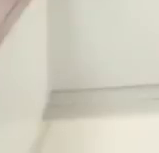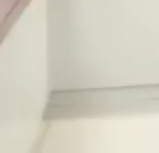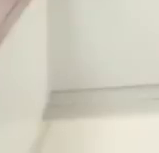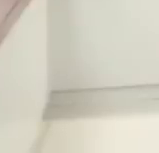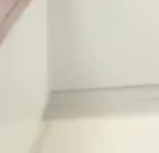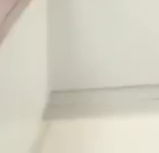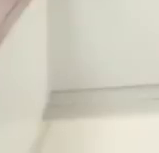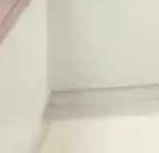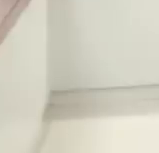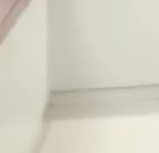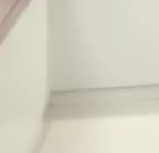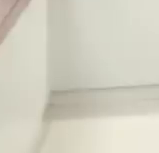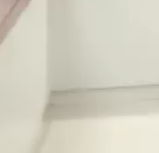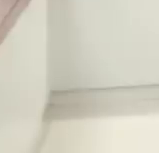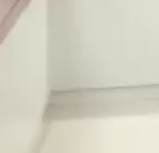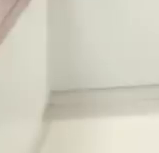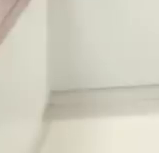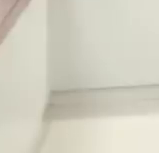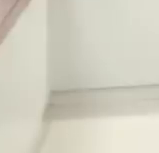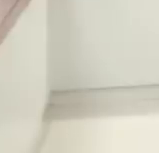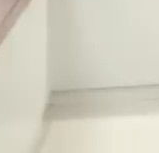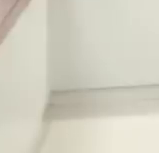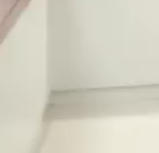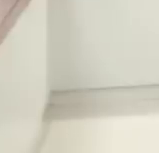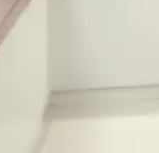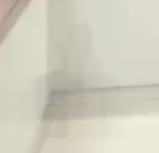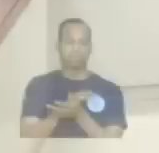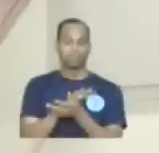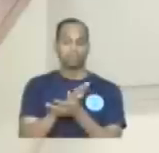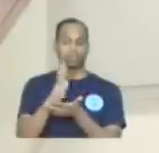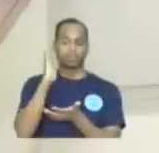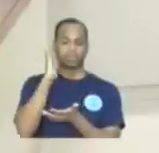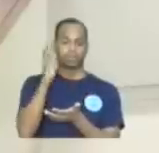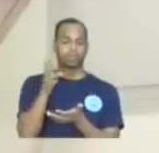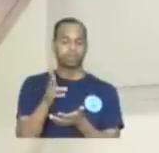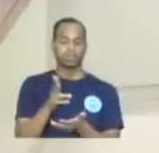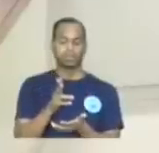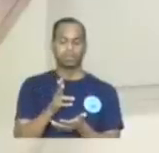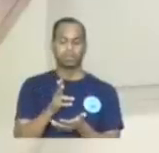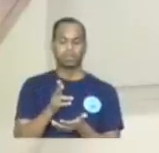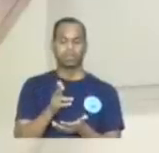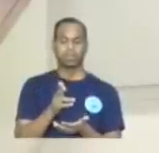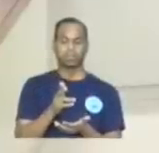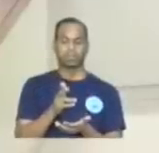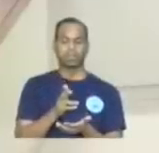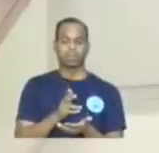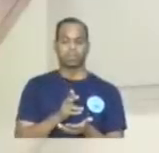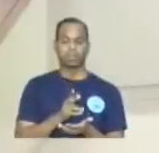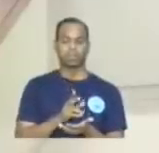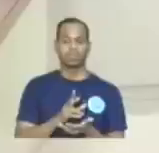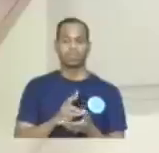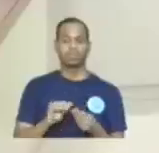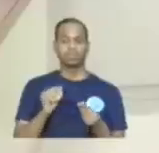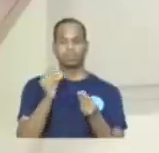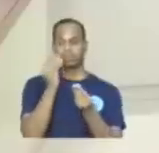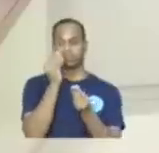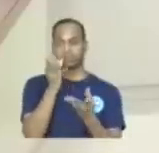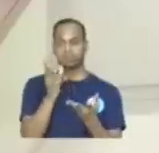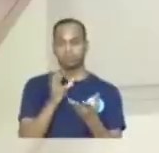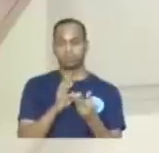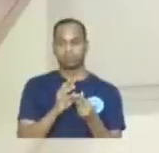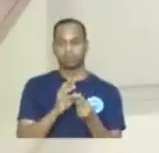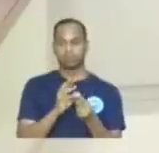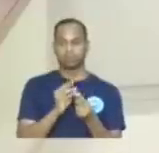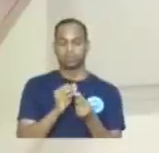las escuelas y el trabajo se van a cerrar o van a continuar abiertos o se abrirán. ¿Quiere que le